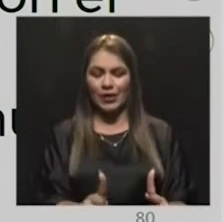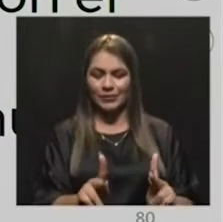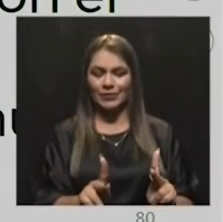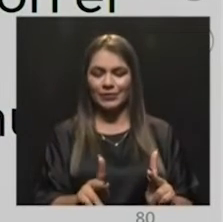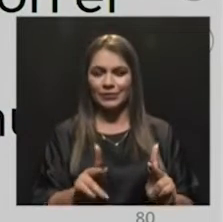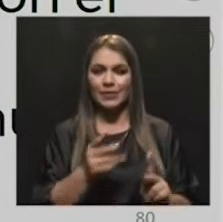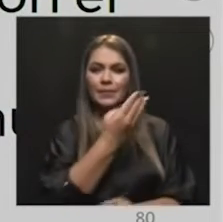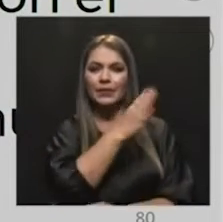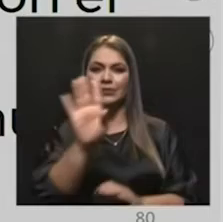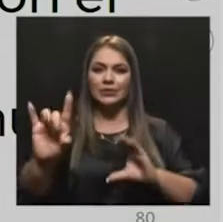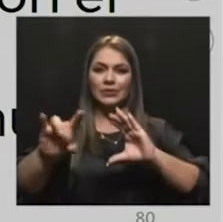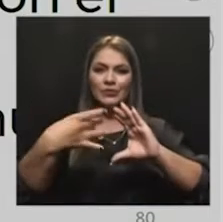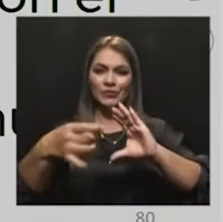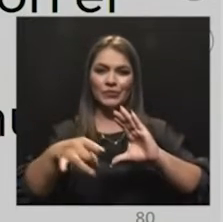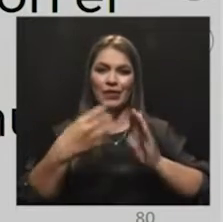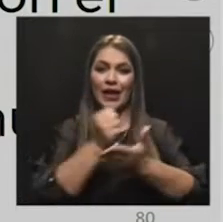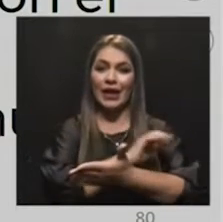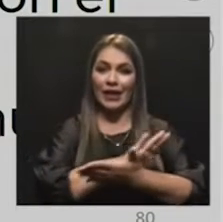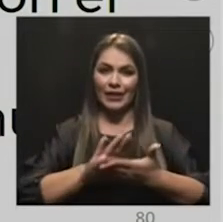bachillerato digital gratuito.